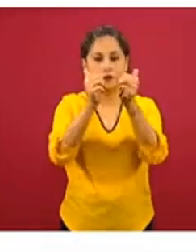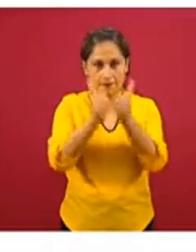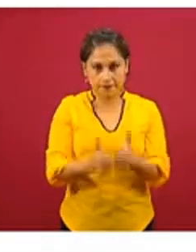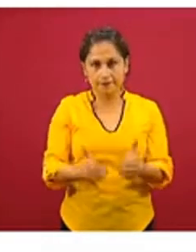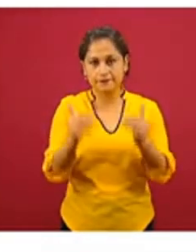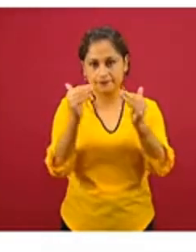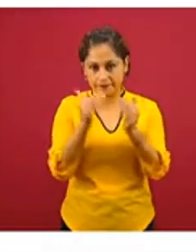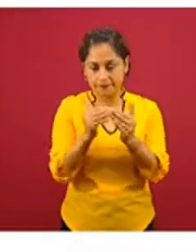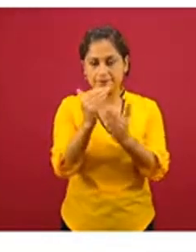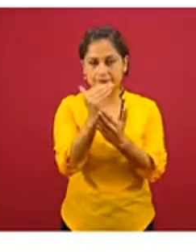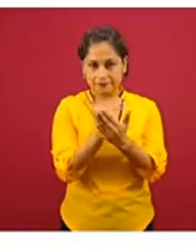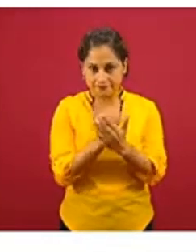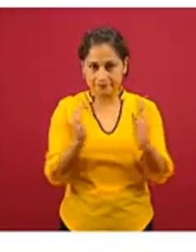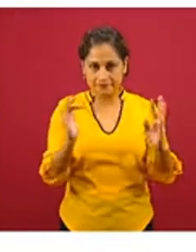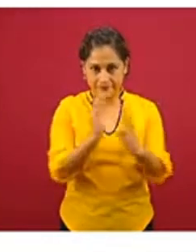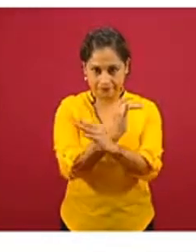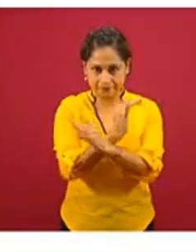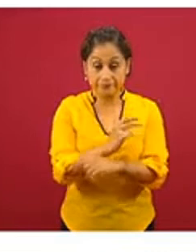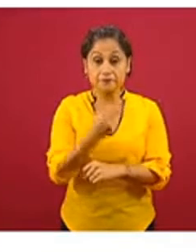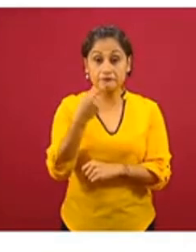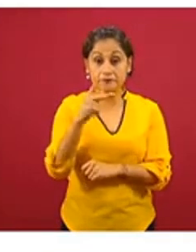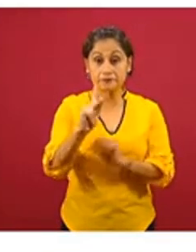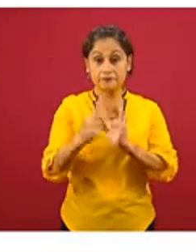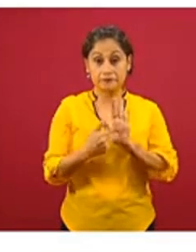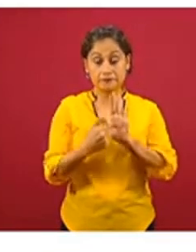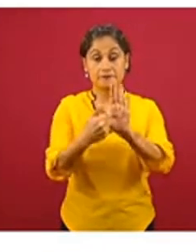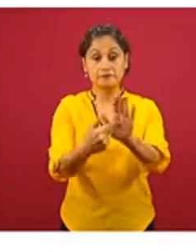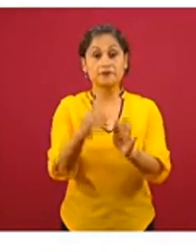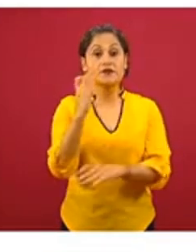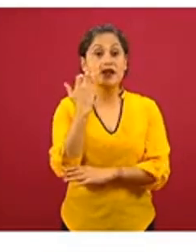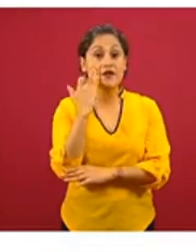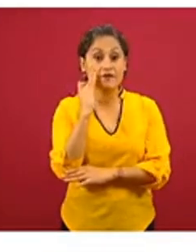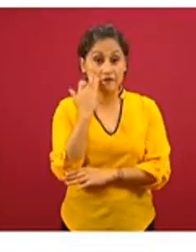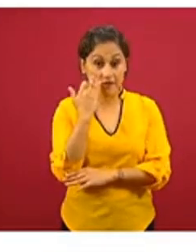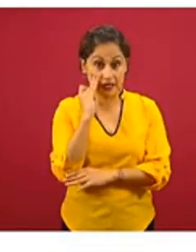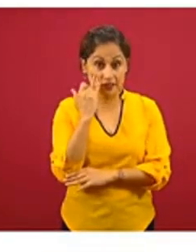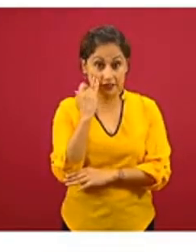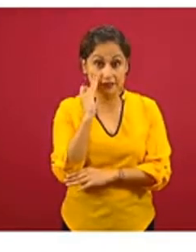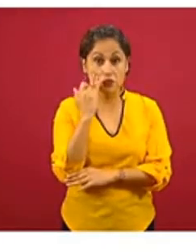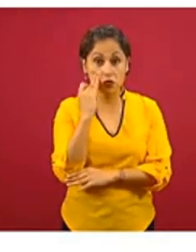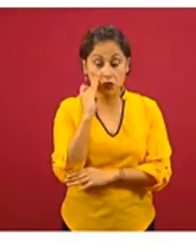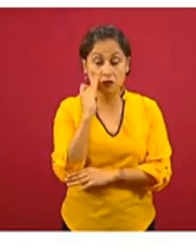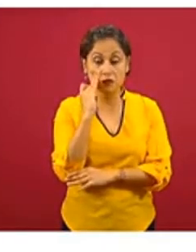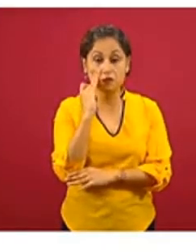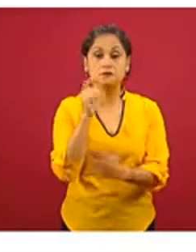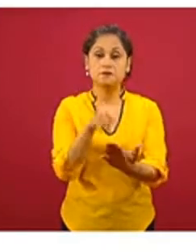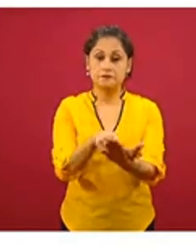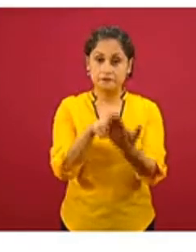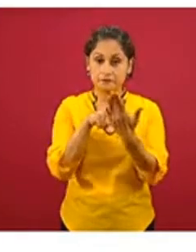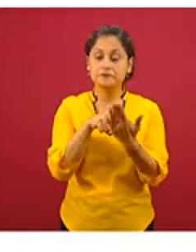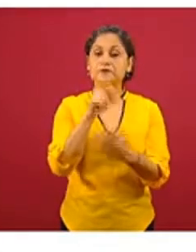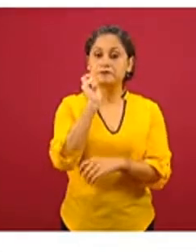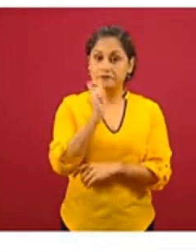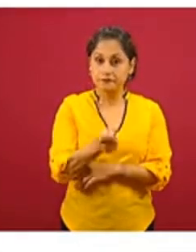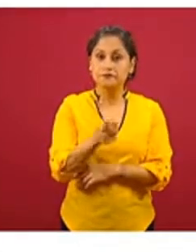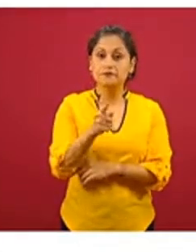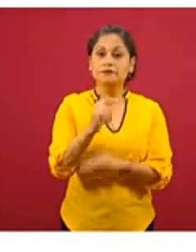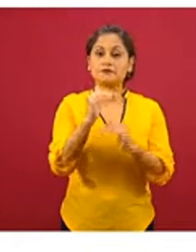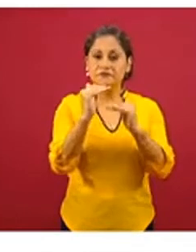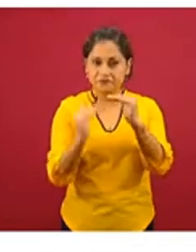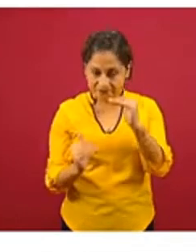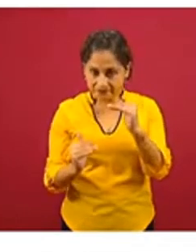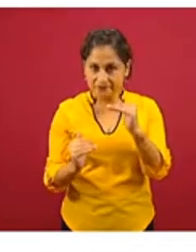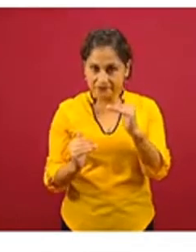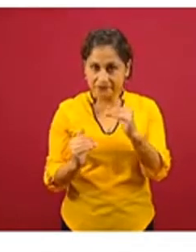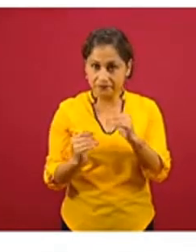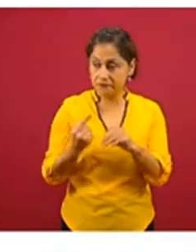observar en los últimos datos de Facebook sobre todo, también marcan una tendencia a la baja de los últimos 2 o